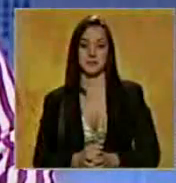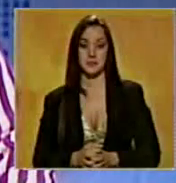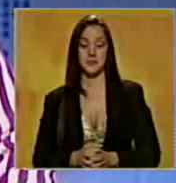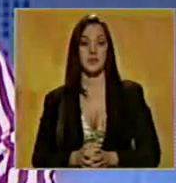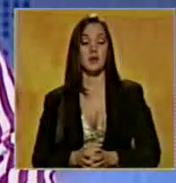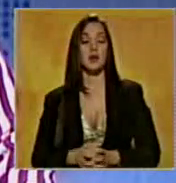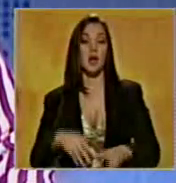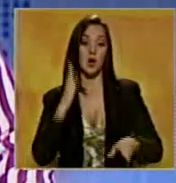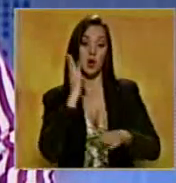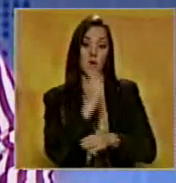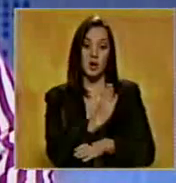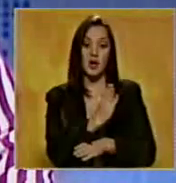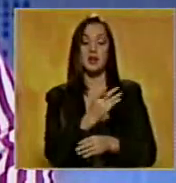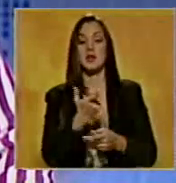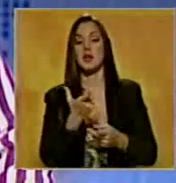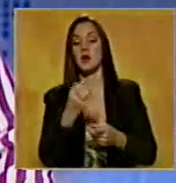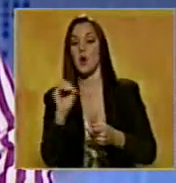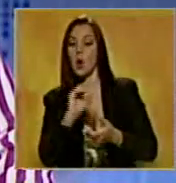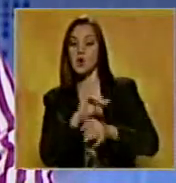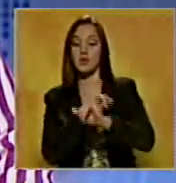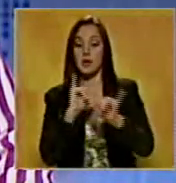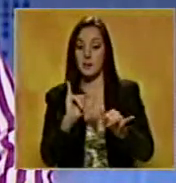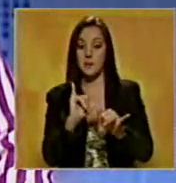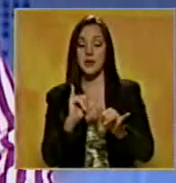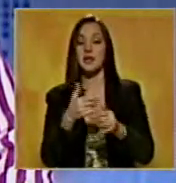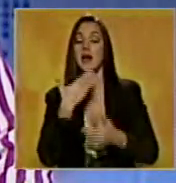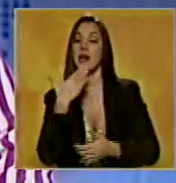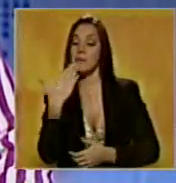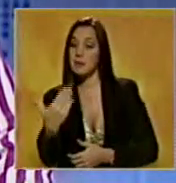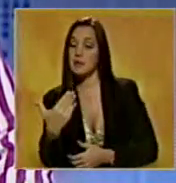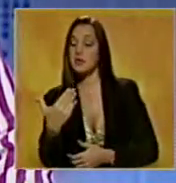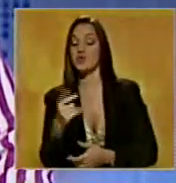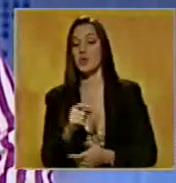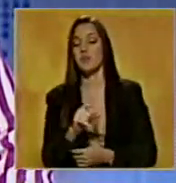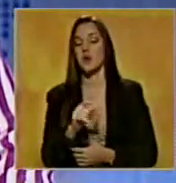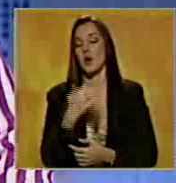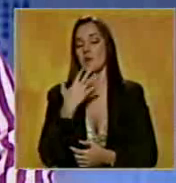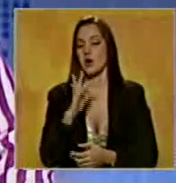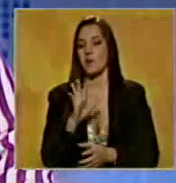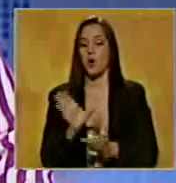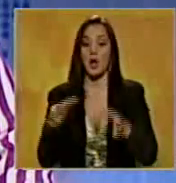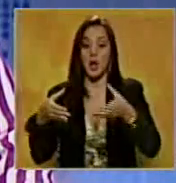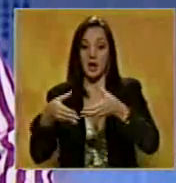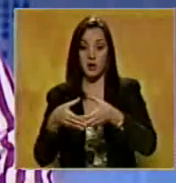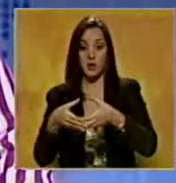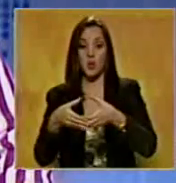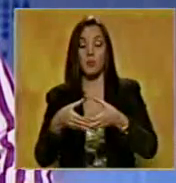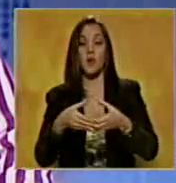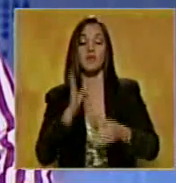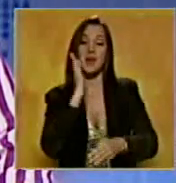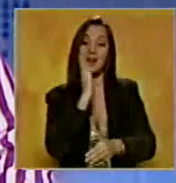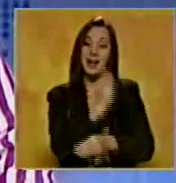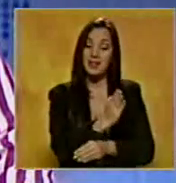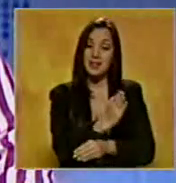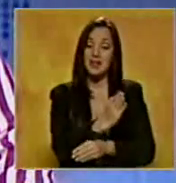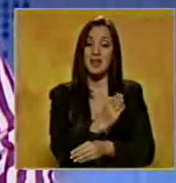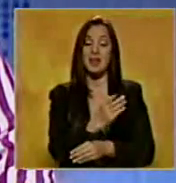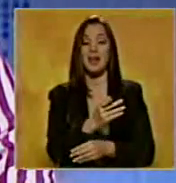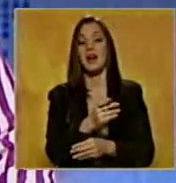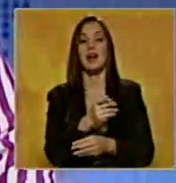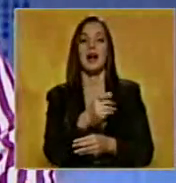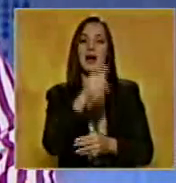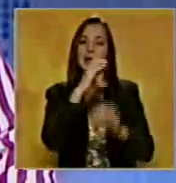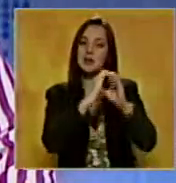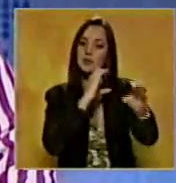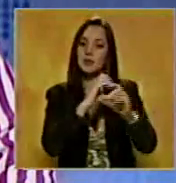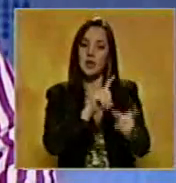con multas o cese de la concesión el consejo municipal de San Cristóbal en el estado táchira sancionará a los transportistas que cobren el pasaje